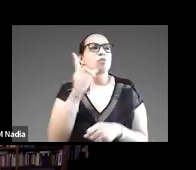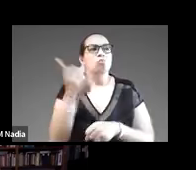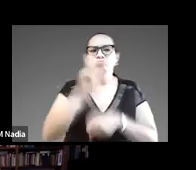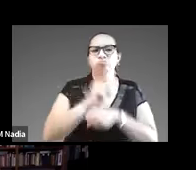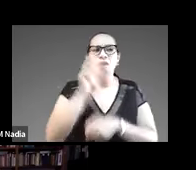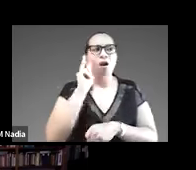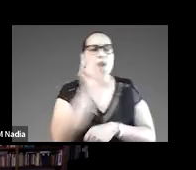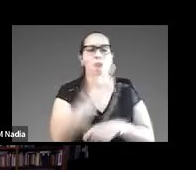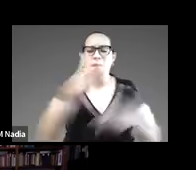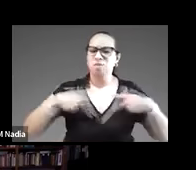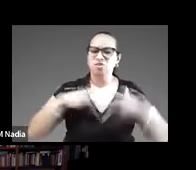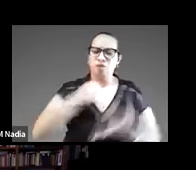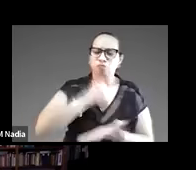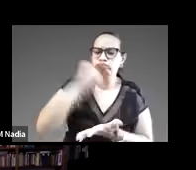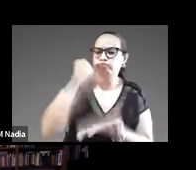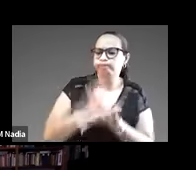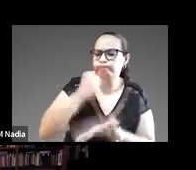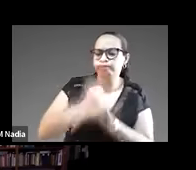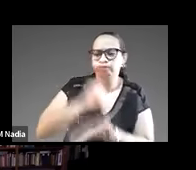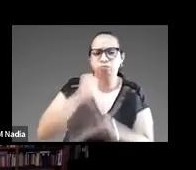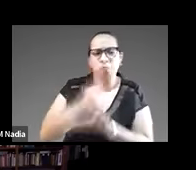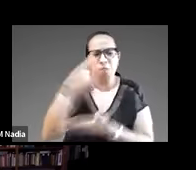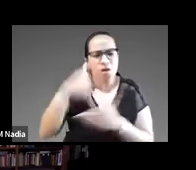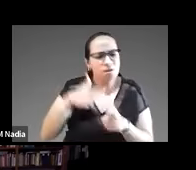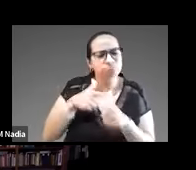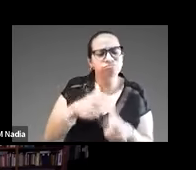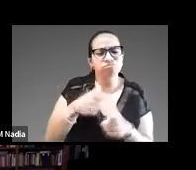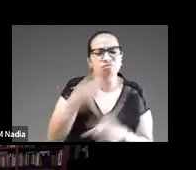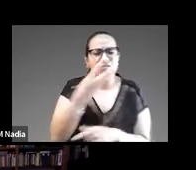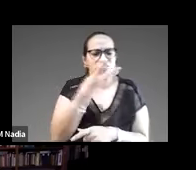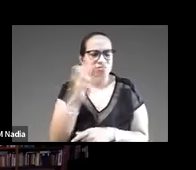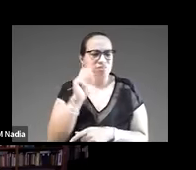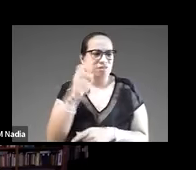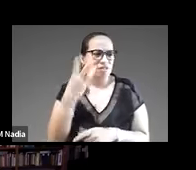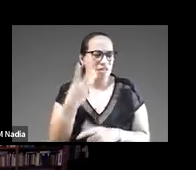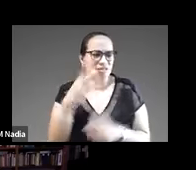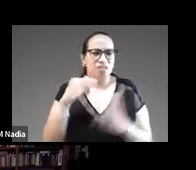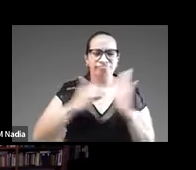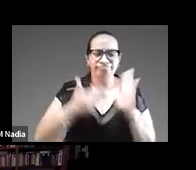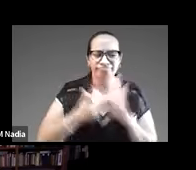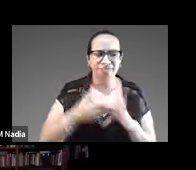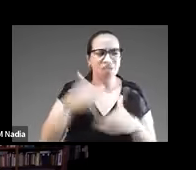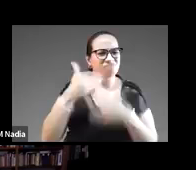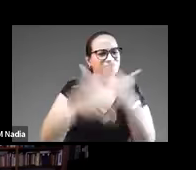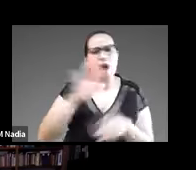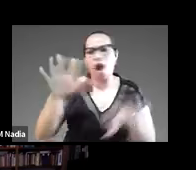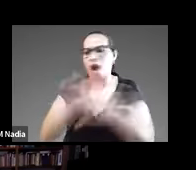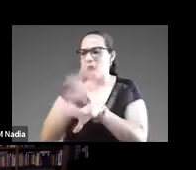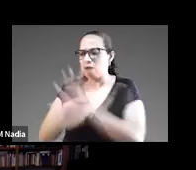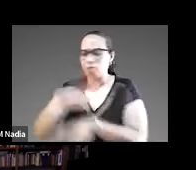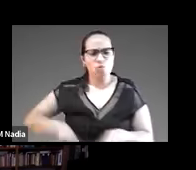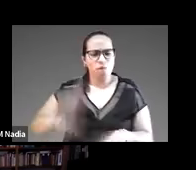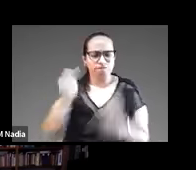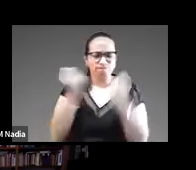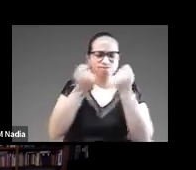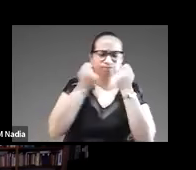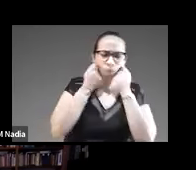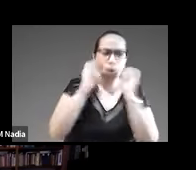gente exija que la 3.3 continúe más allá de un gobierno, que la gente defienda los